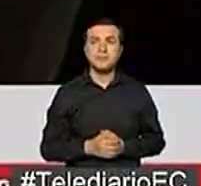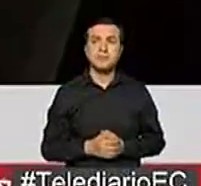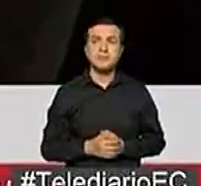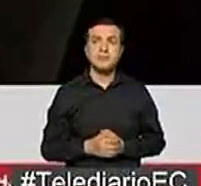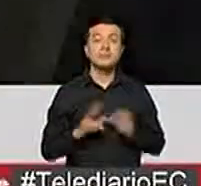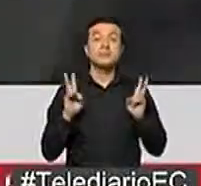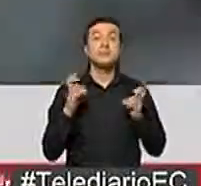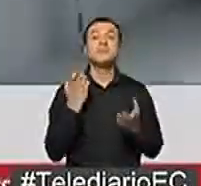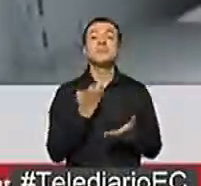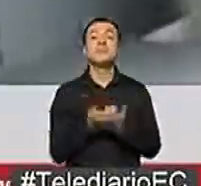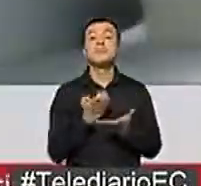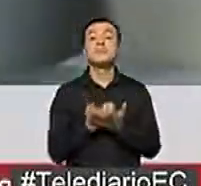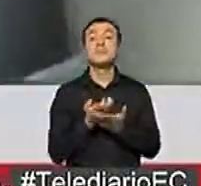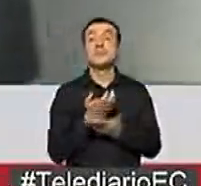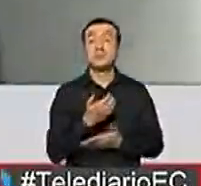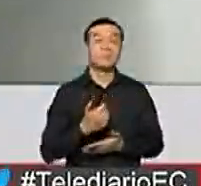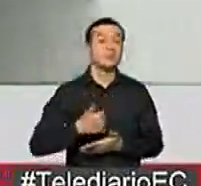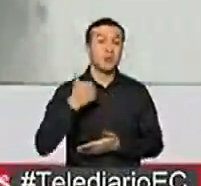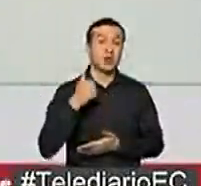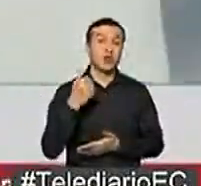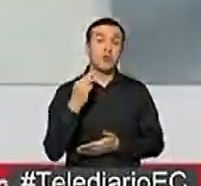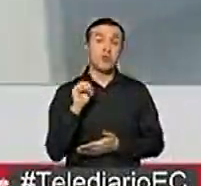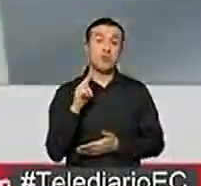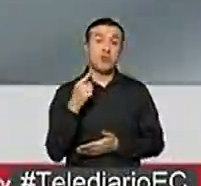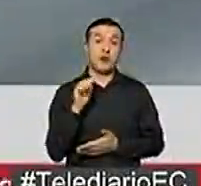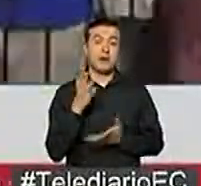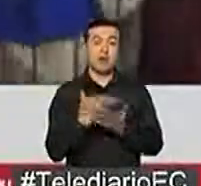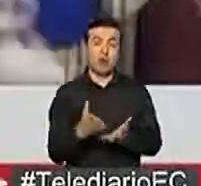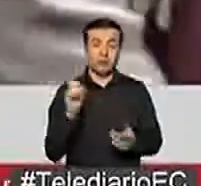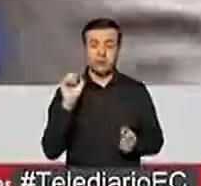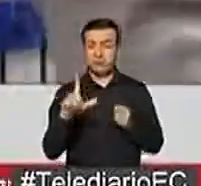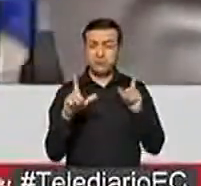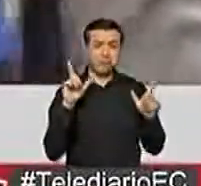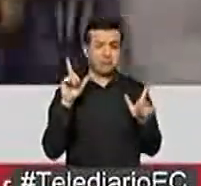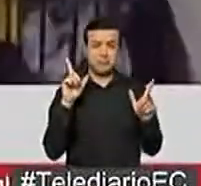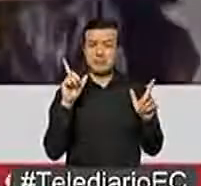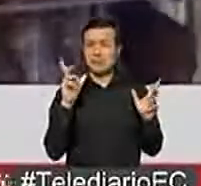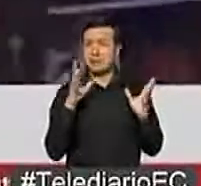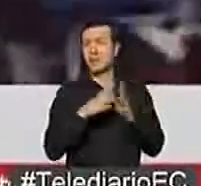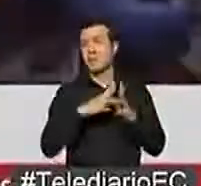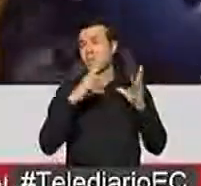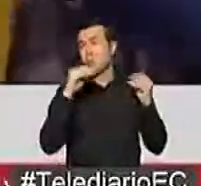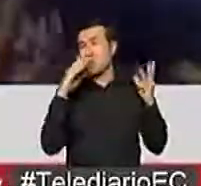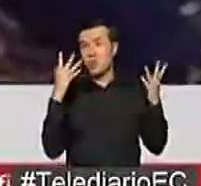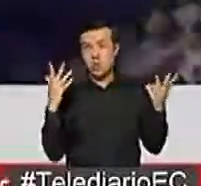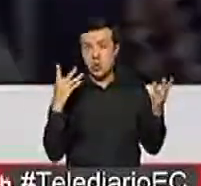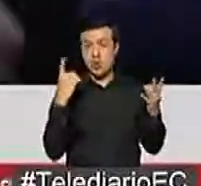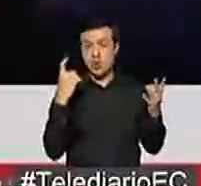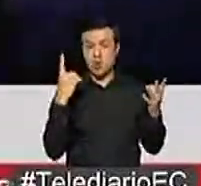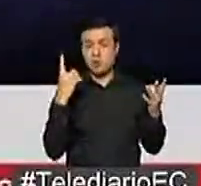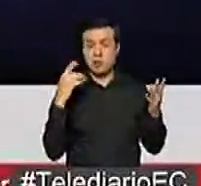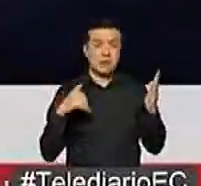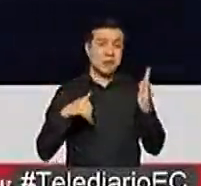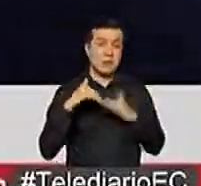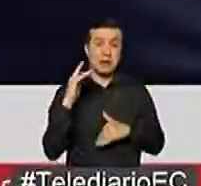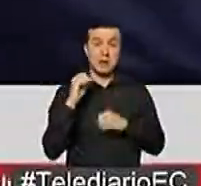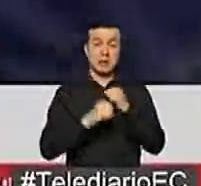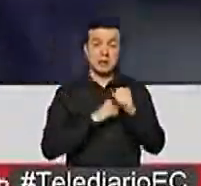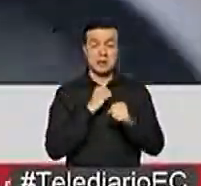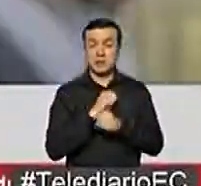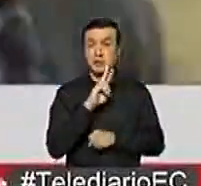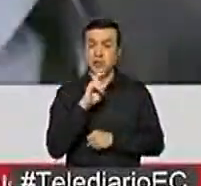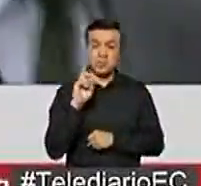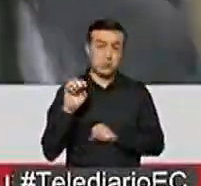En materia económica, bajo el mandato de Mugabe, la inflación llegó en Zimbabue a límites insospechados, de 11 dígitos en el año